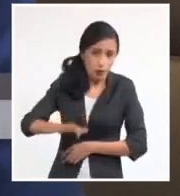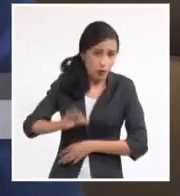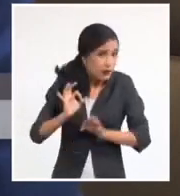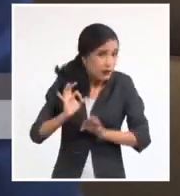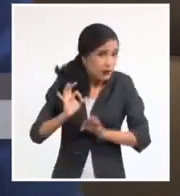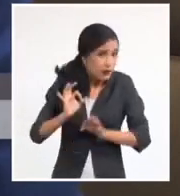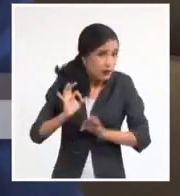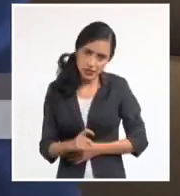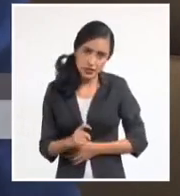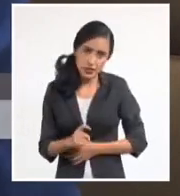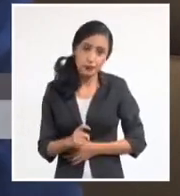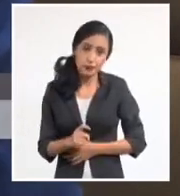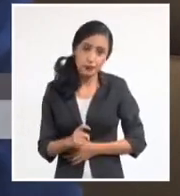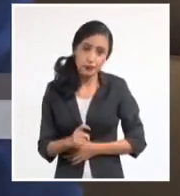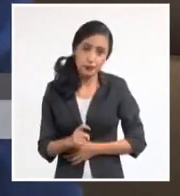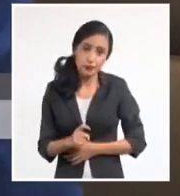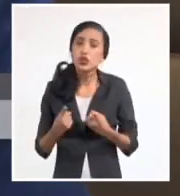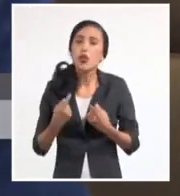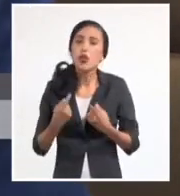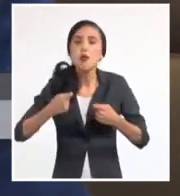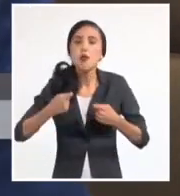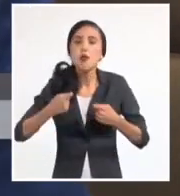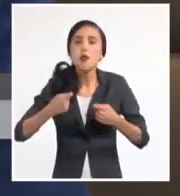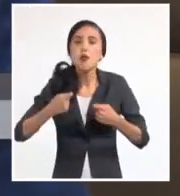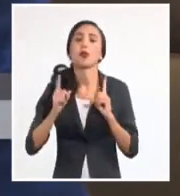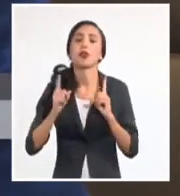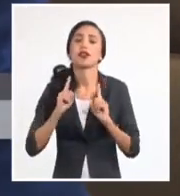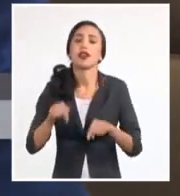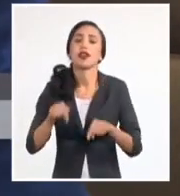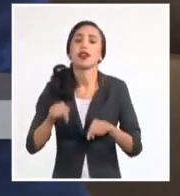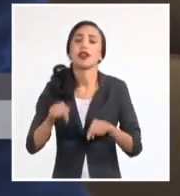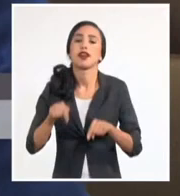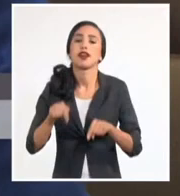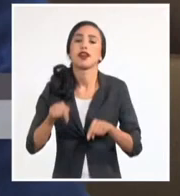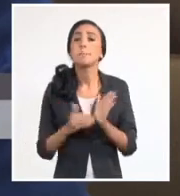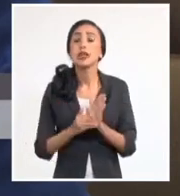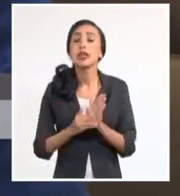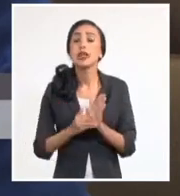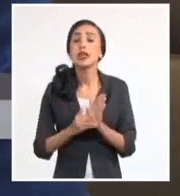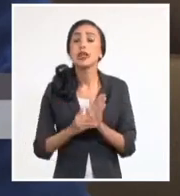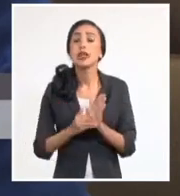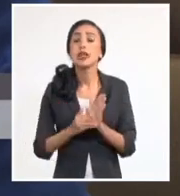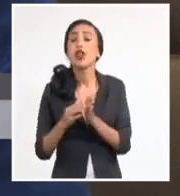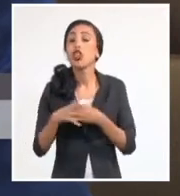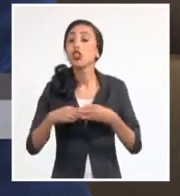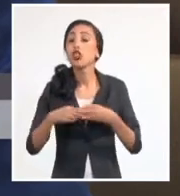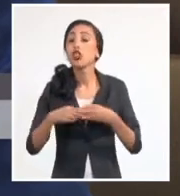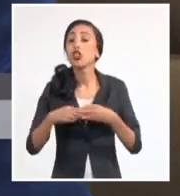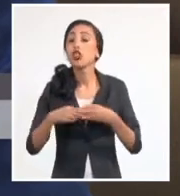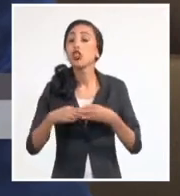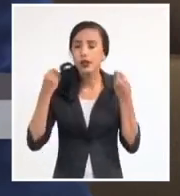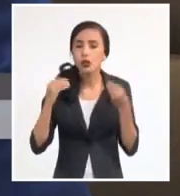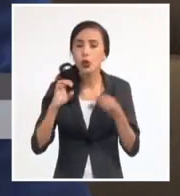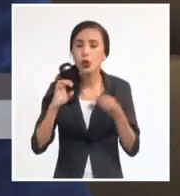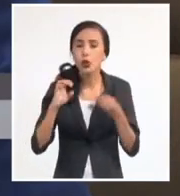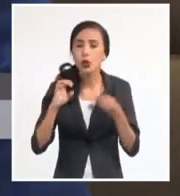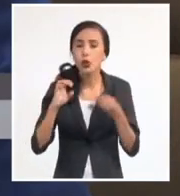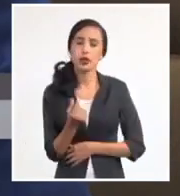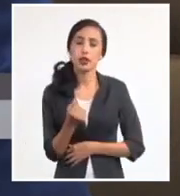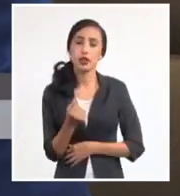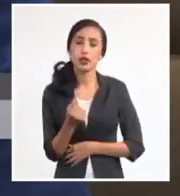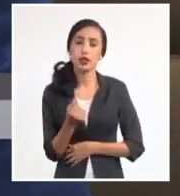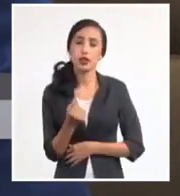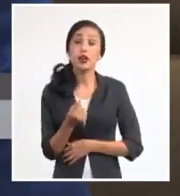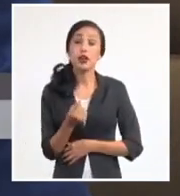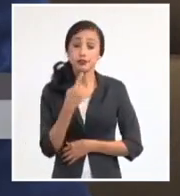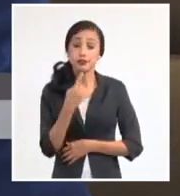desafío también de hacer política en estas situaciones. 3.000 millones de dólares que ha perdido la economía, un Producto Interno Bruto